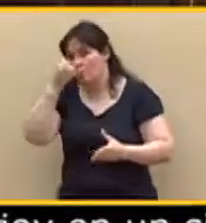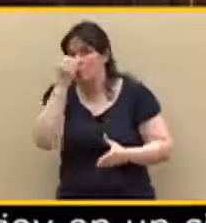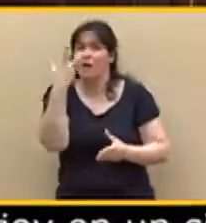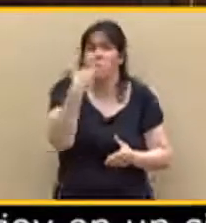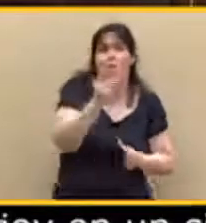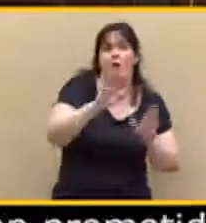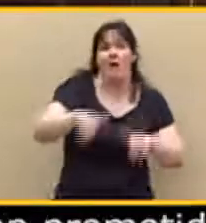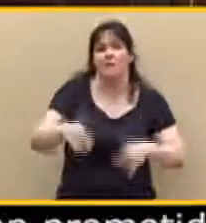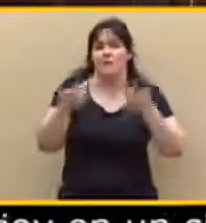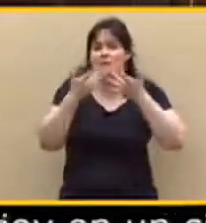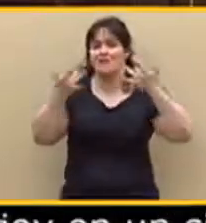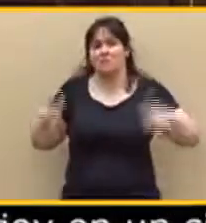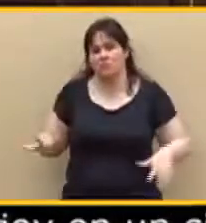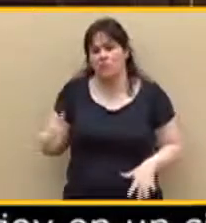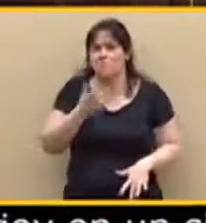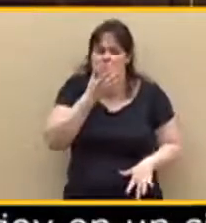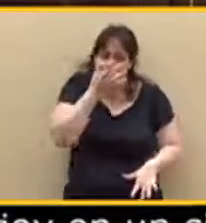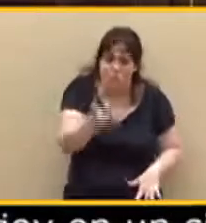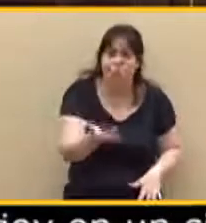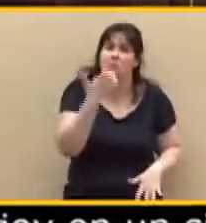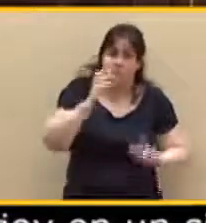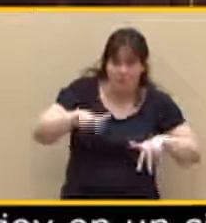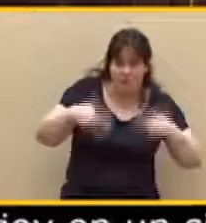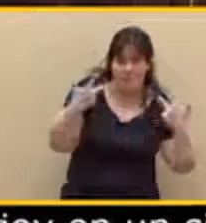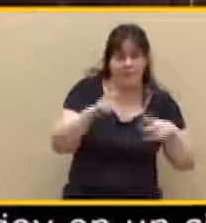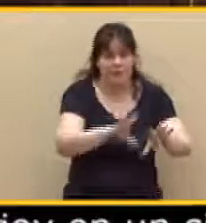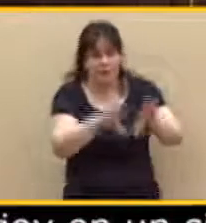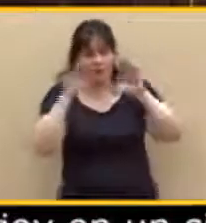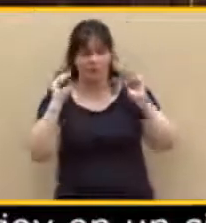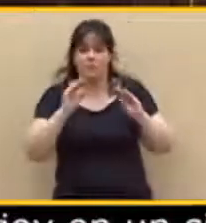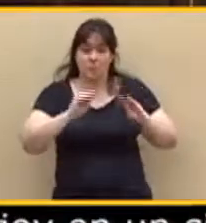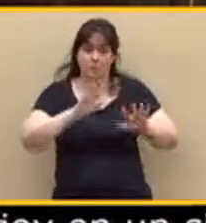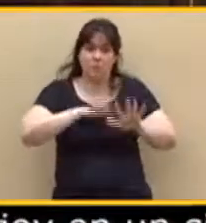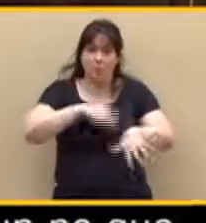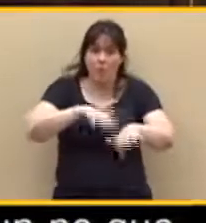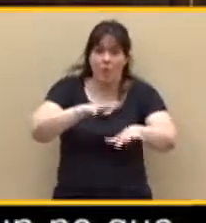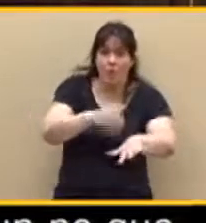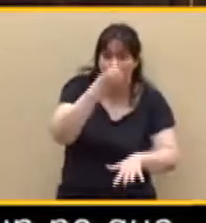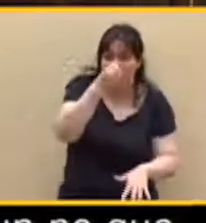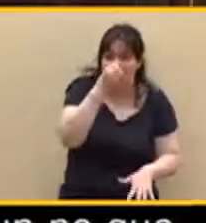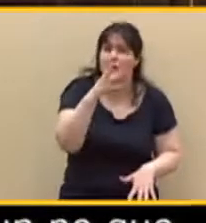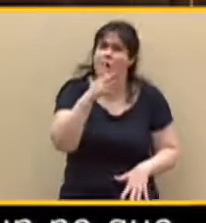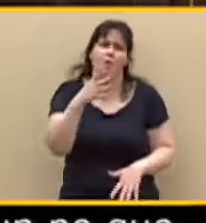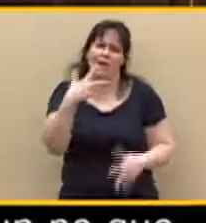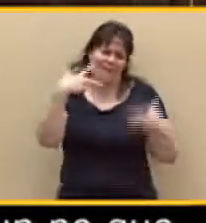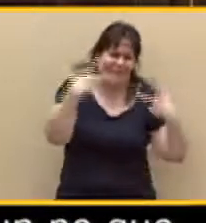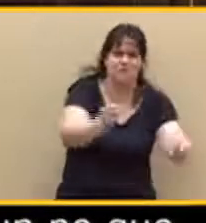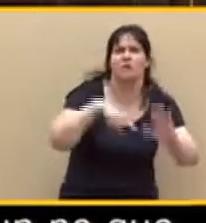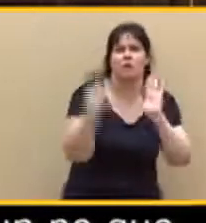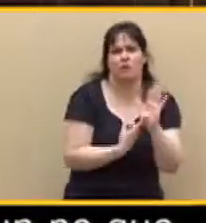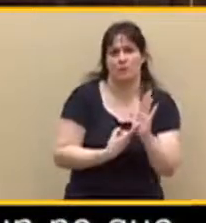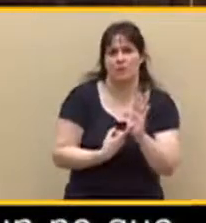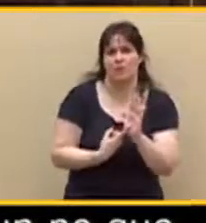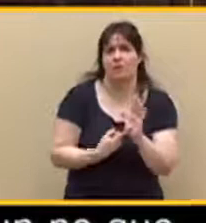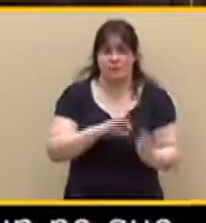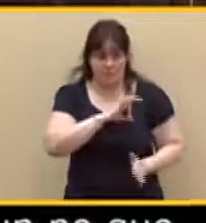abstención, bochornoso, y que, si me permiten la interpretación, su militancia acaba de rechazar con total rotundidad, señorías. ¿Estarán de acuerdo